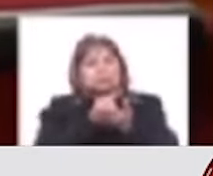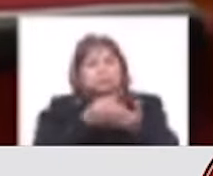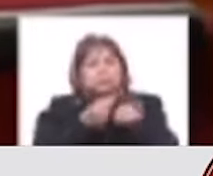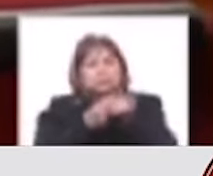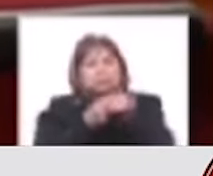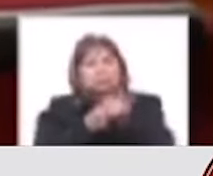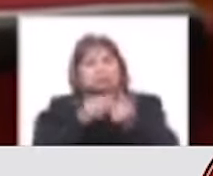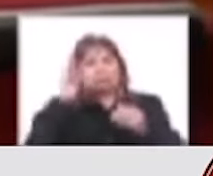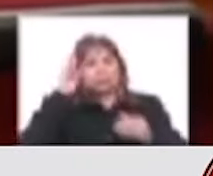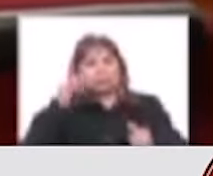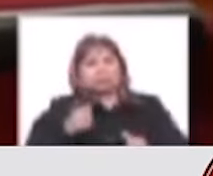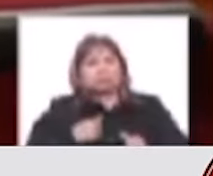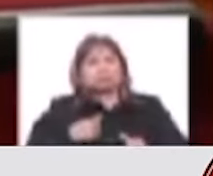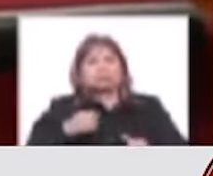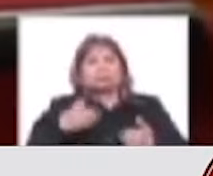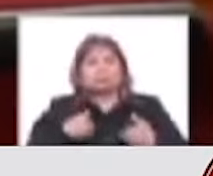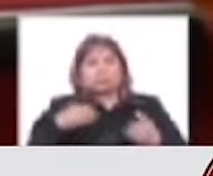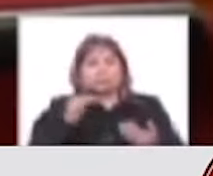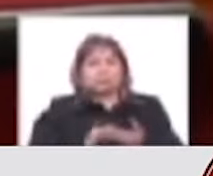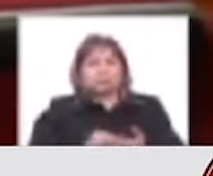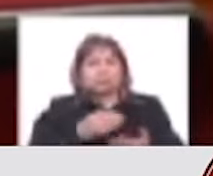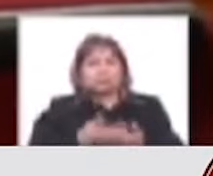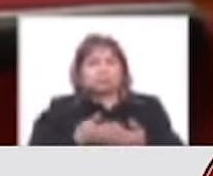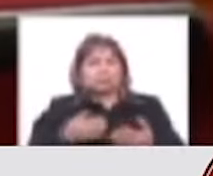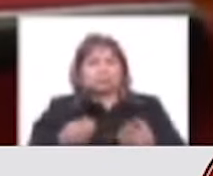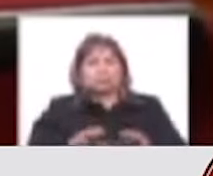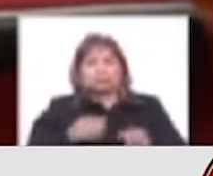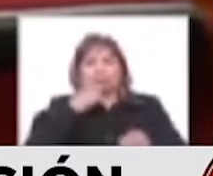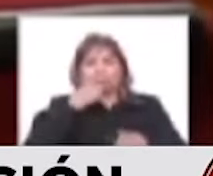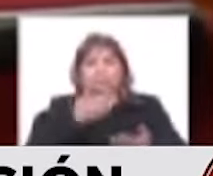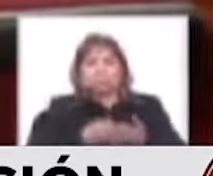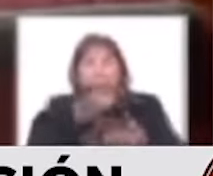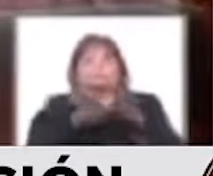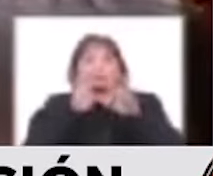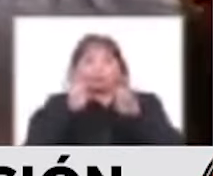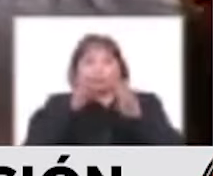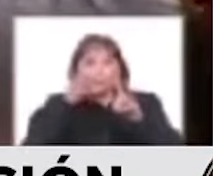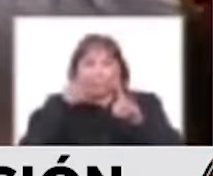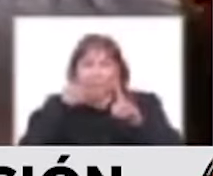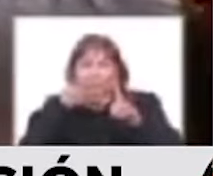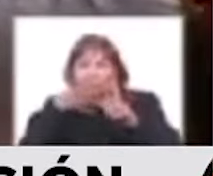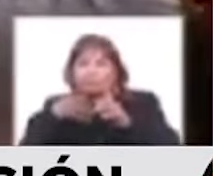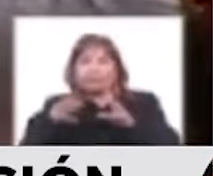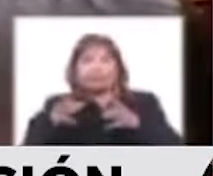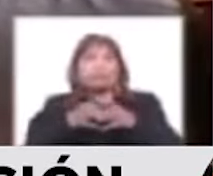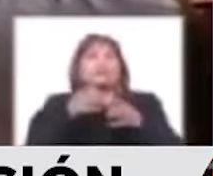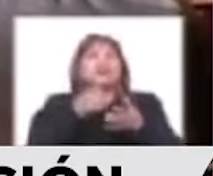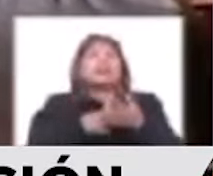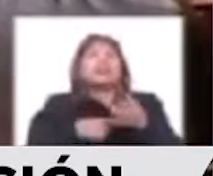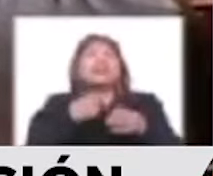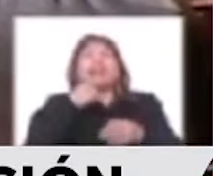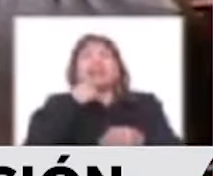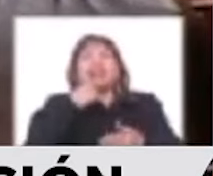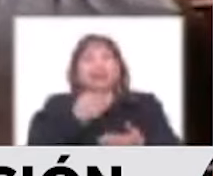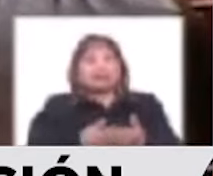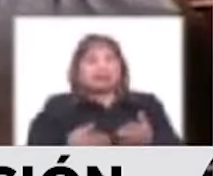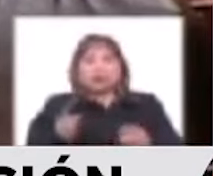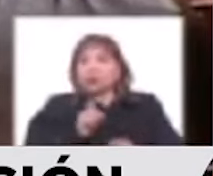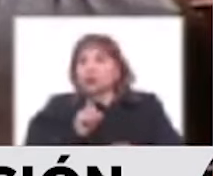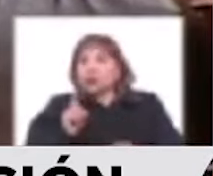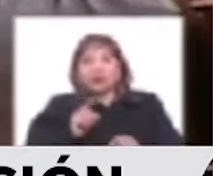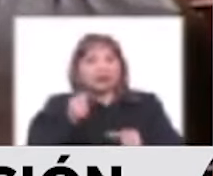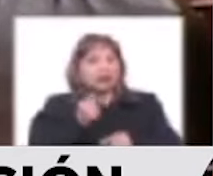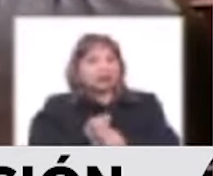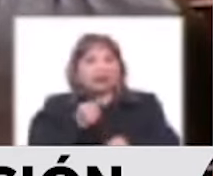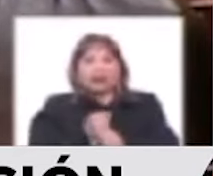titular de Desarrollo Agrario, quien en su momento pues había sido cuestionado por esas declaraciones que tuvo acerca